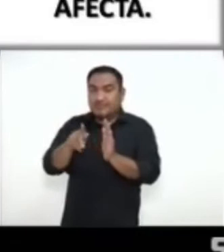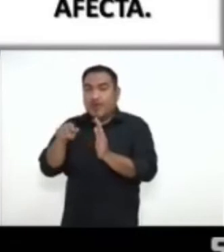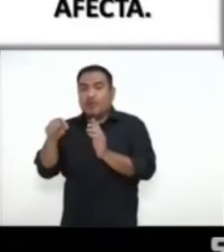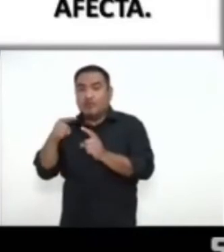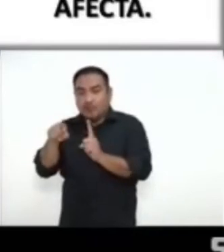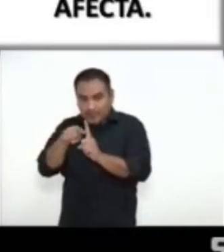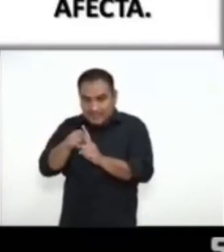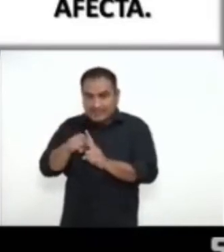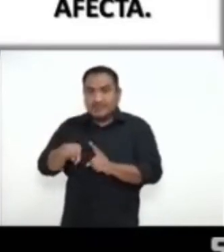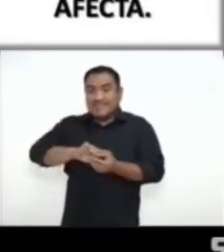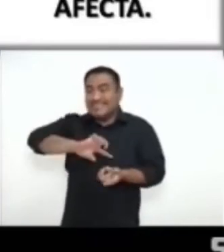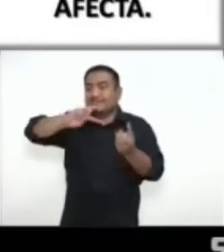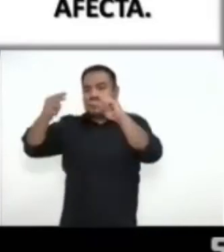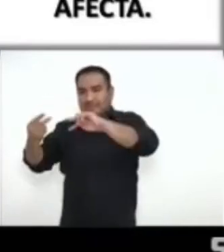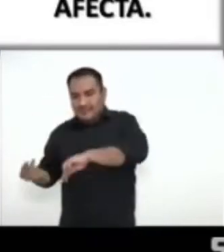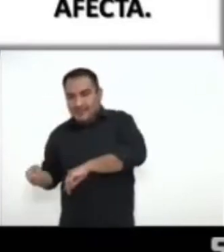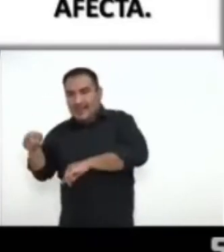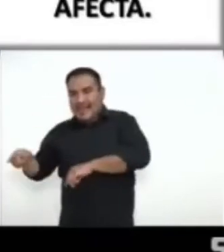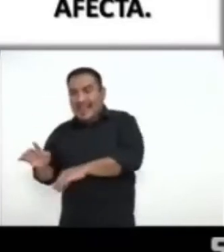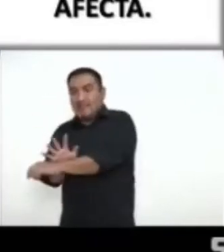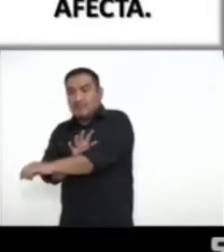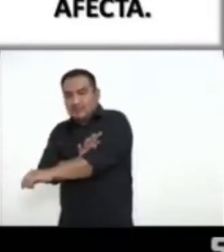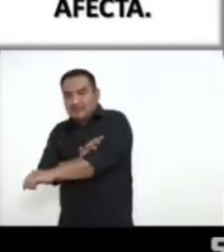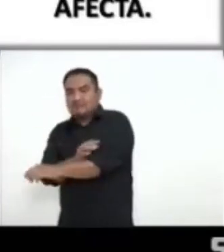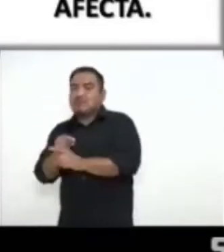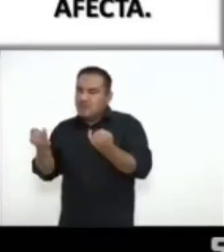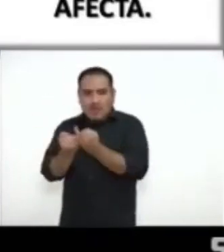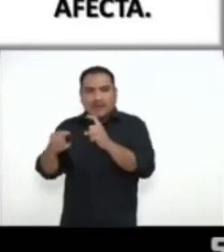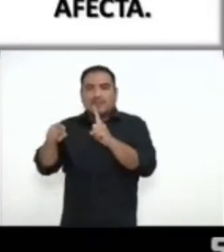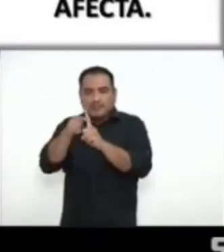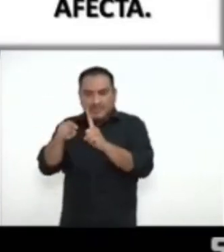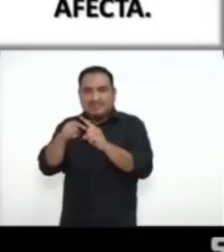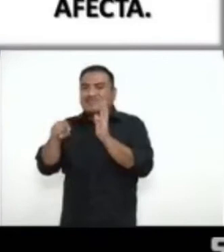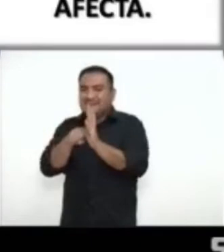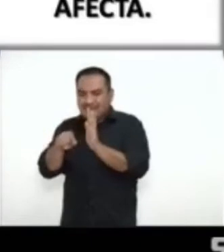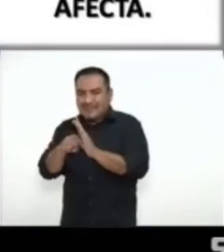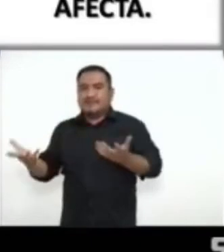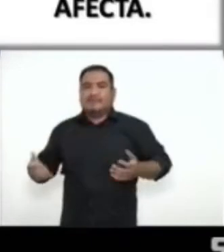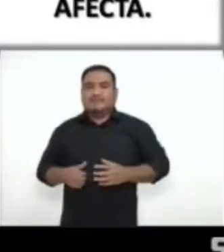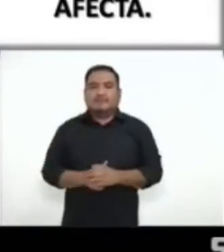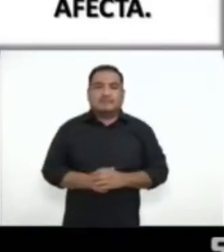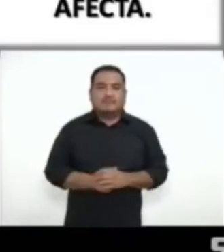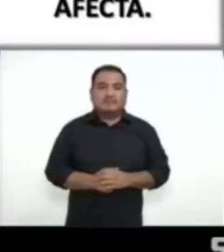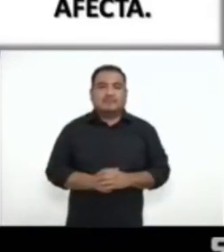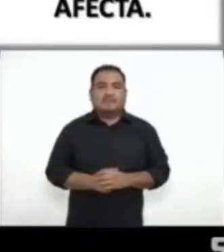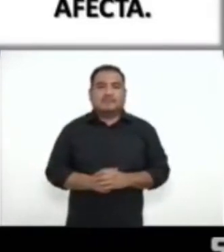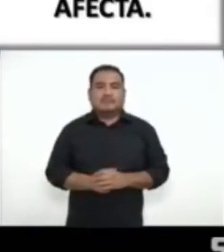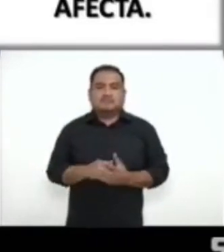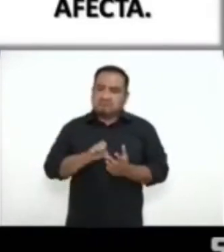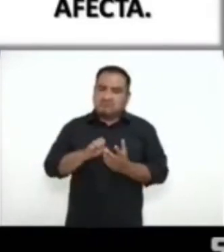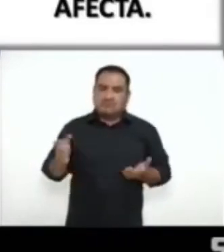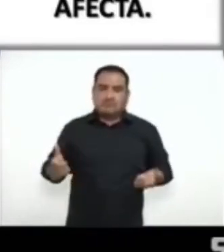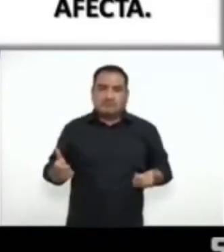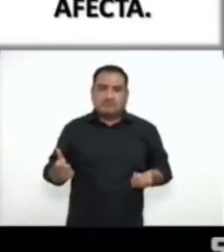los que van a llevarte a una emoción que se plasma en tu cuerpo a través de un resentir. Por